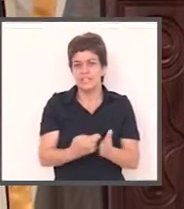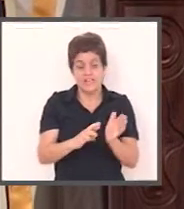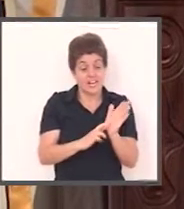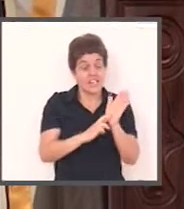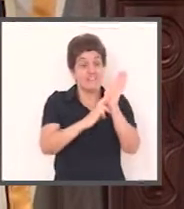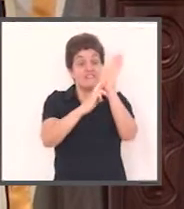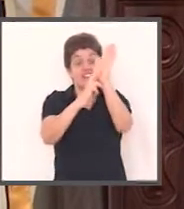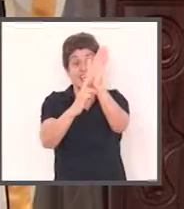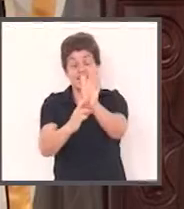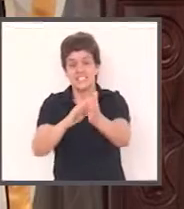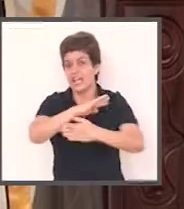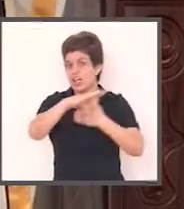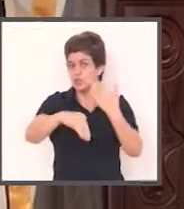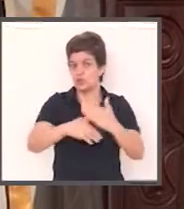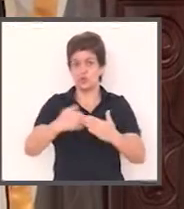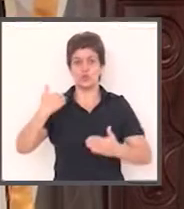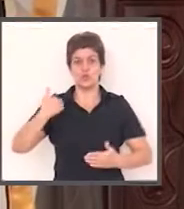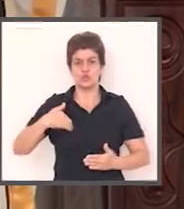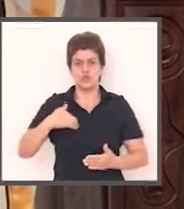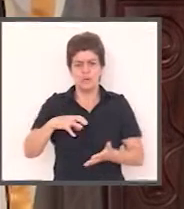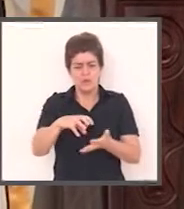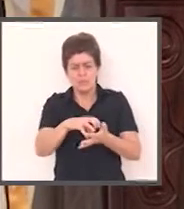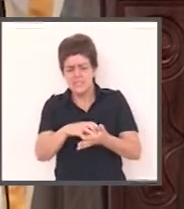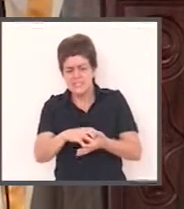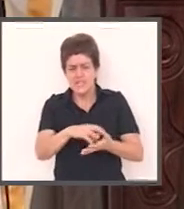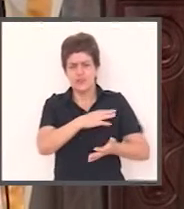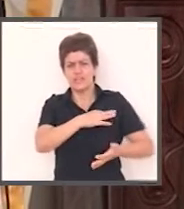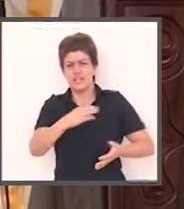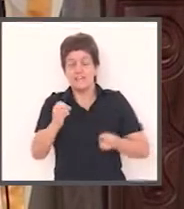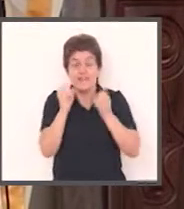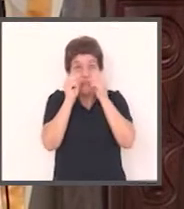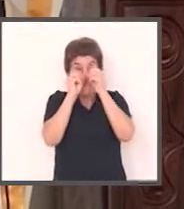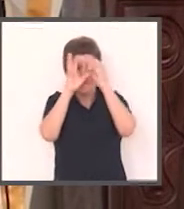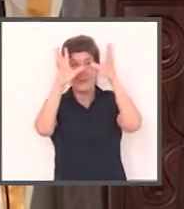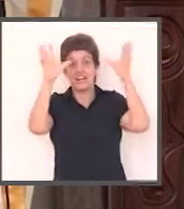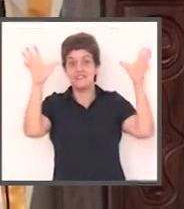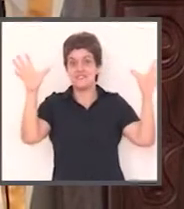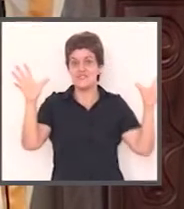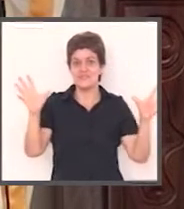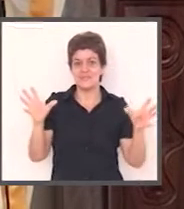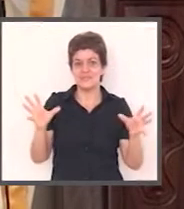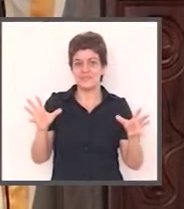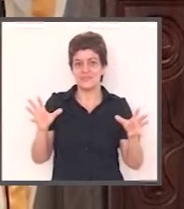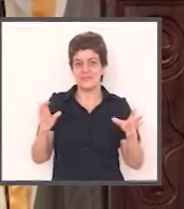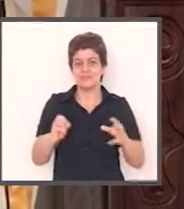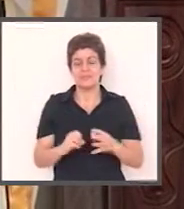revelaste a todos los hombres tu misterio admirable.